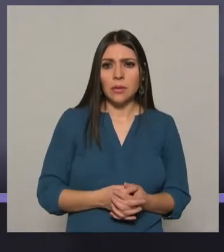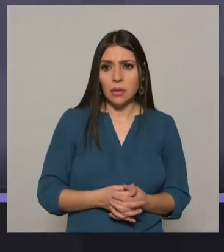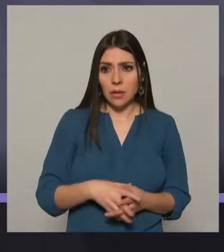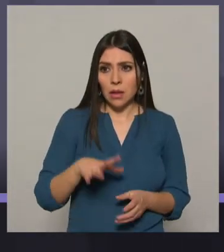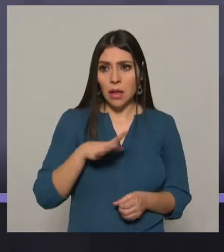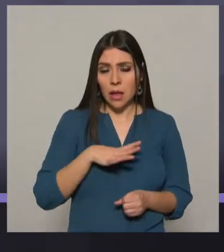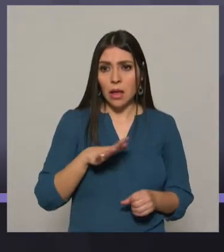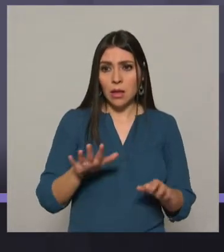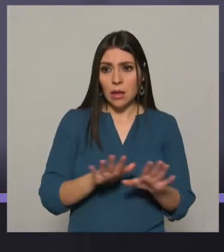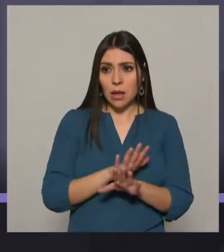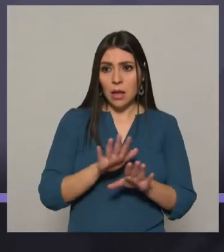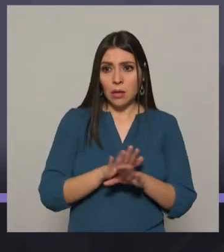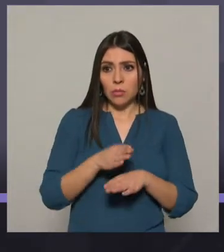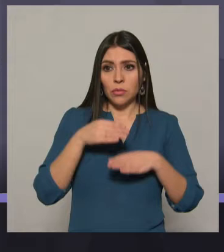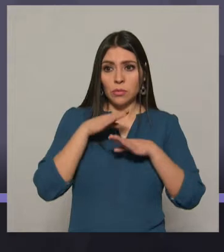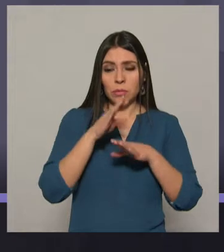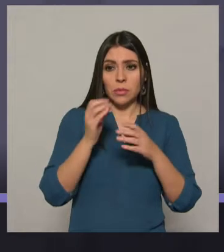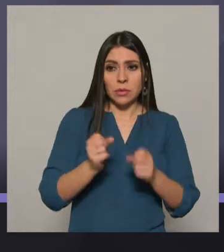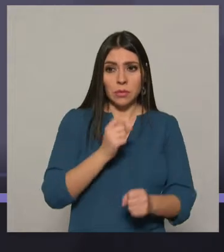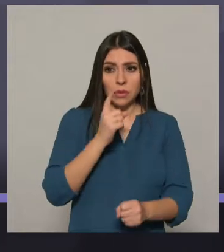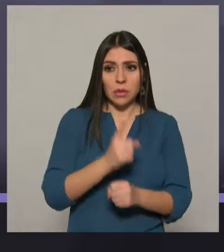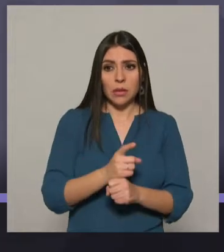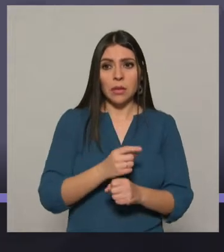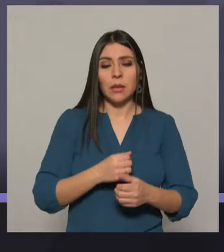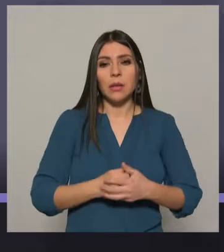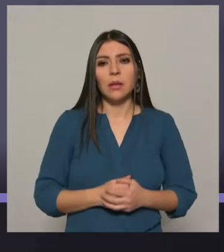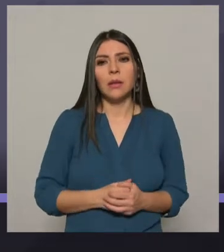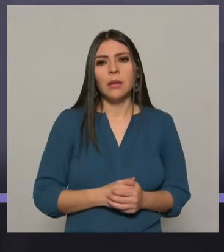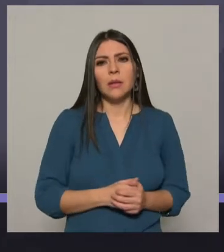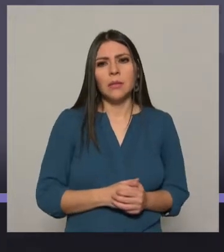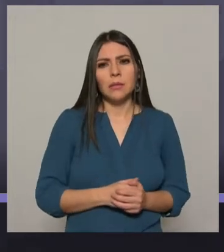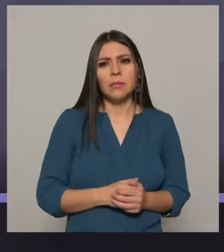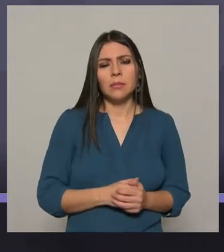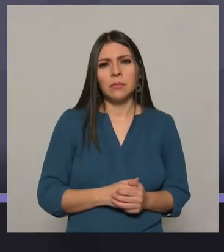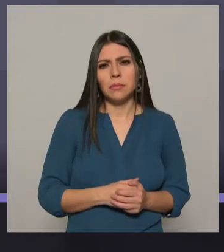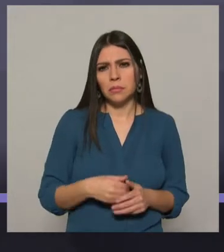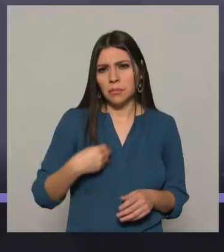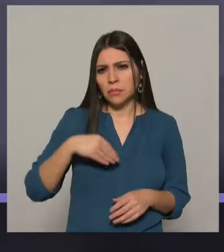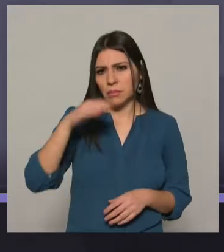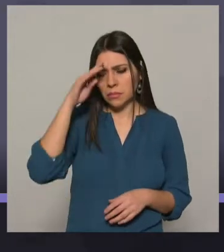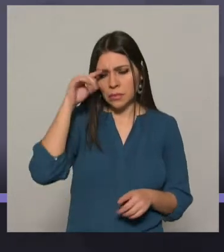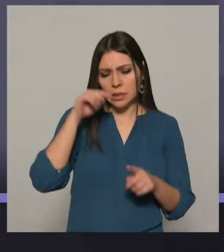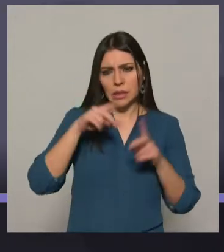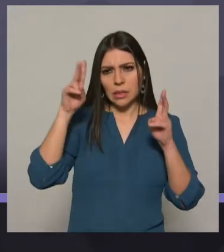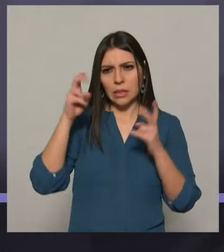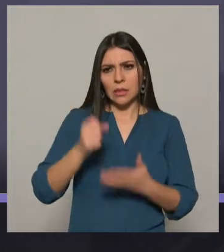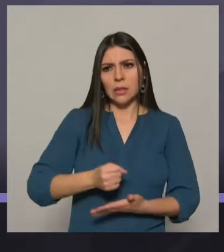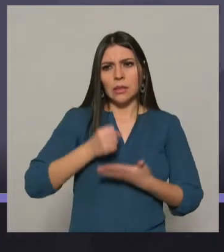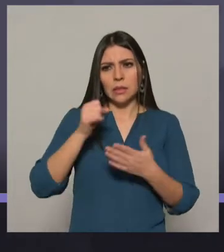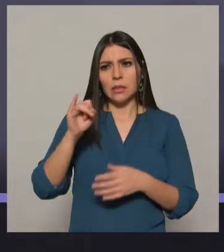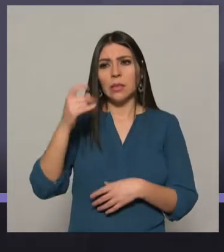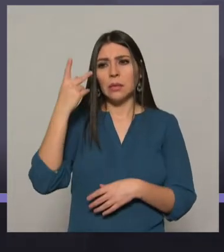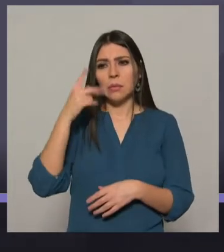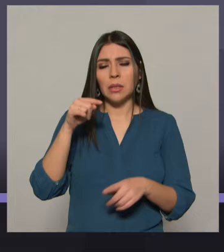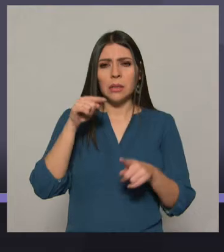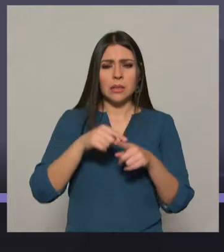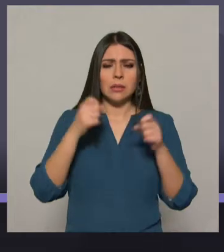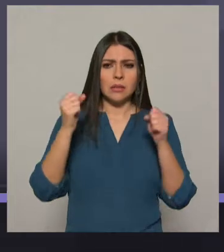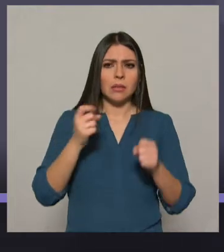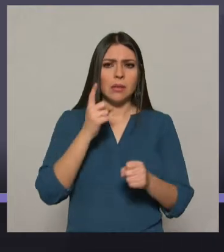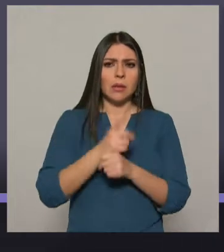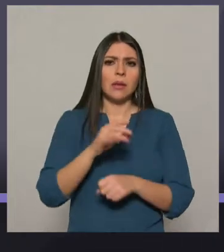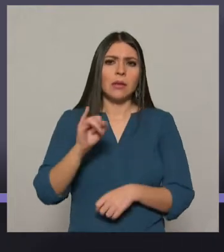seguridad? Sí, mira, me parece que, por supuesto que el tema es presupuesto, pero quiero puntualizar. En materia de seguridad, por supuesto que ha